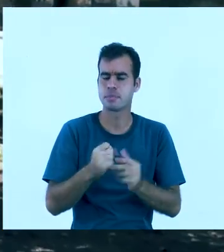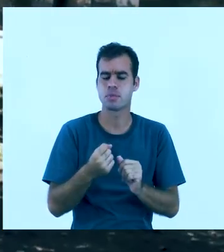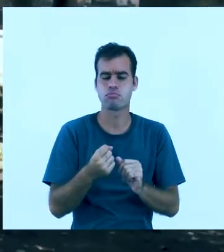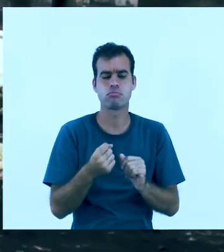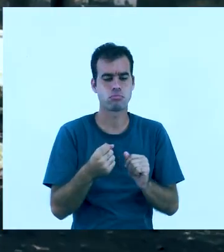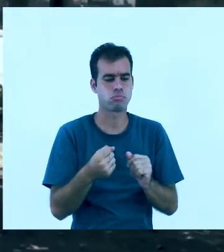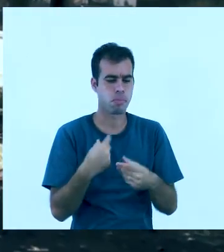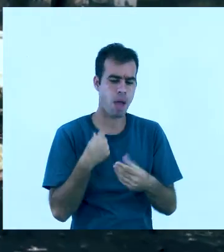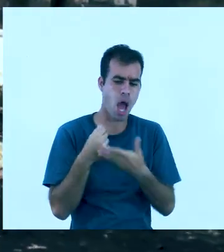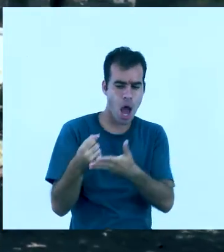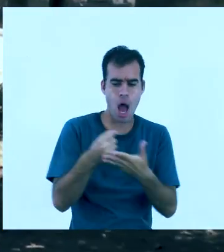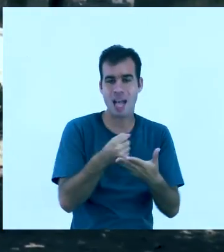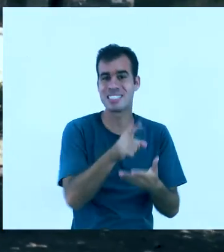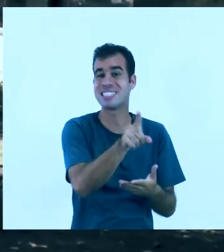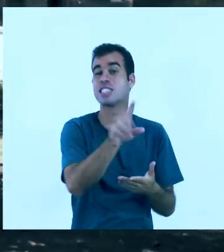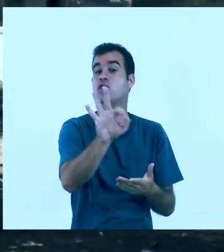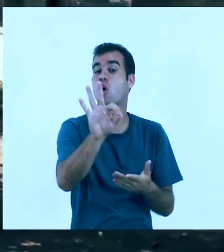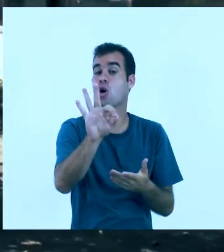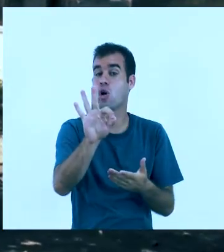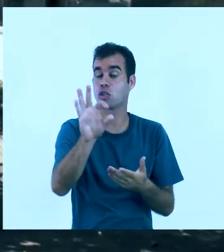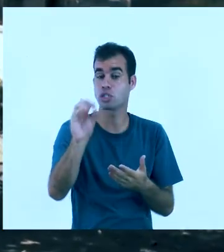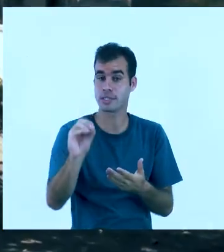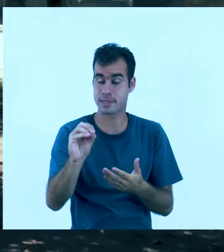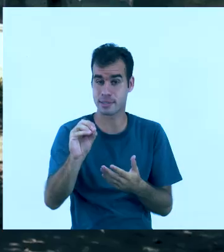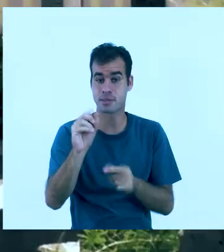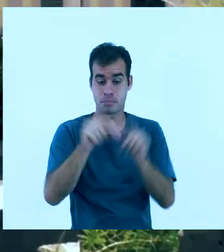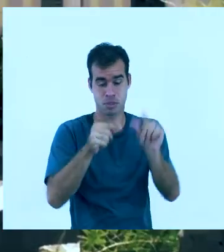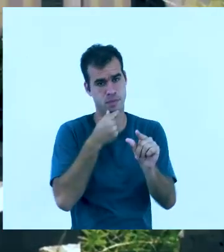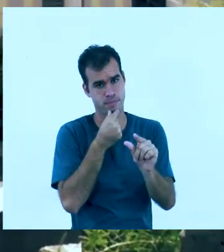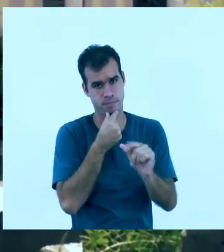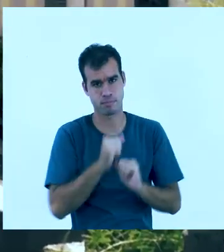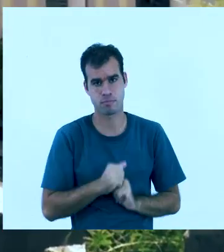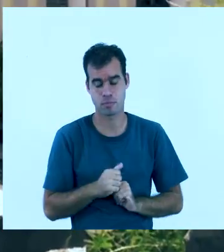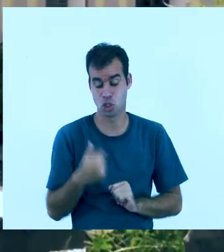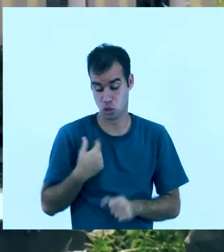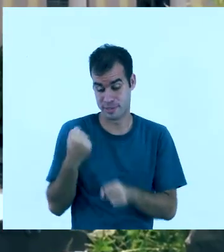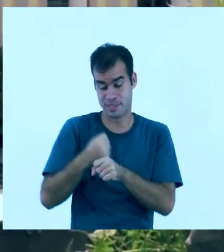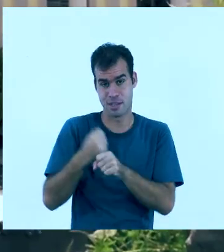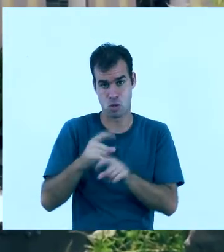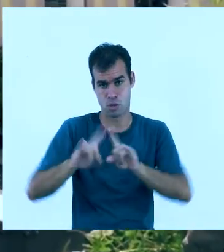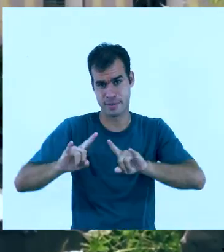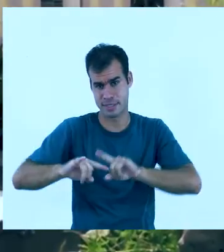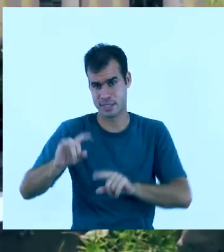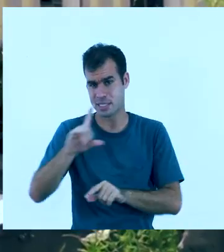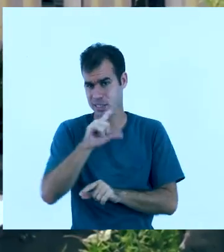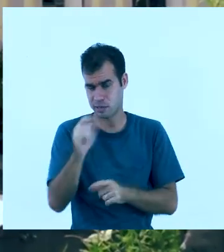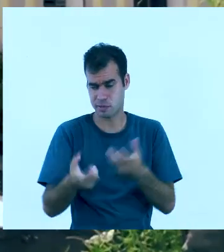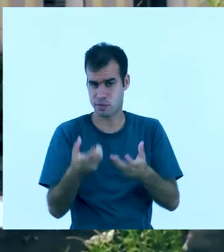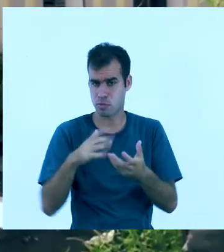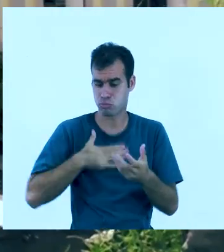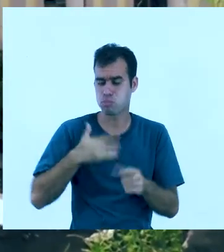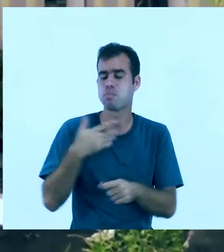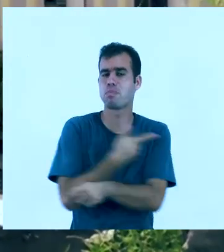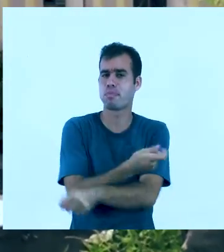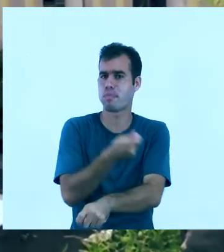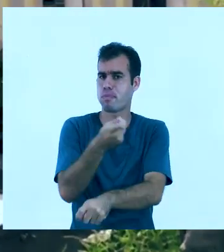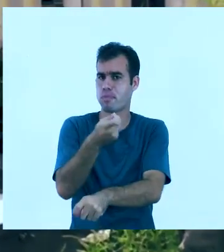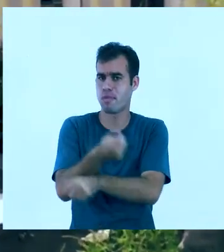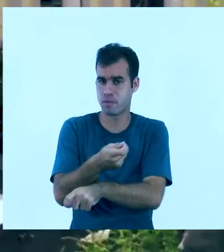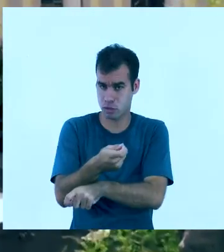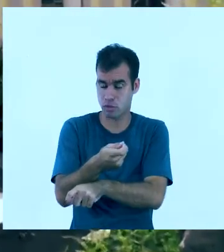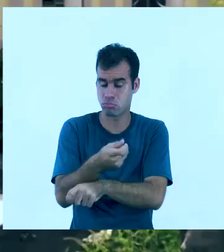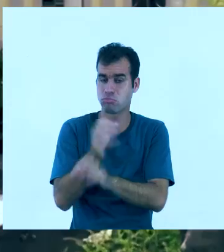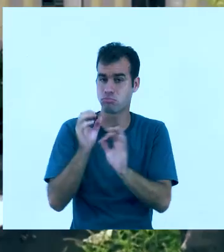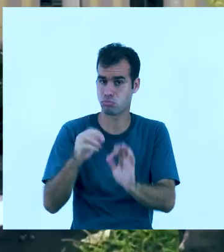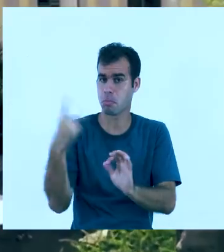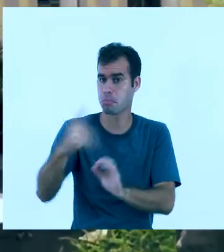servicio a 180 adultos mayores. Soy trabajadora de la Universidad de Cienfuegos, trabajo en el departamento de inglés, soy profesora